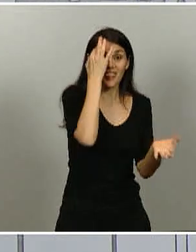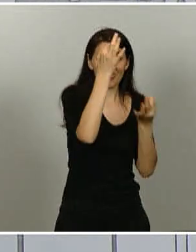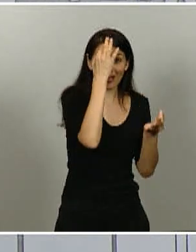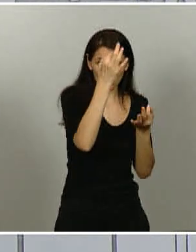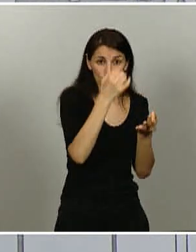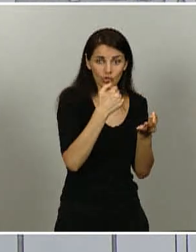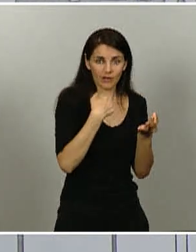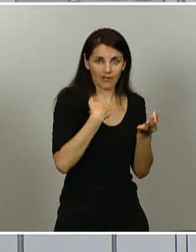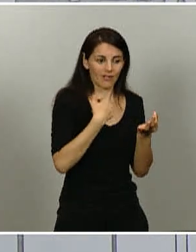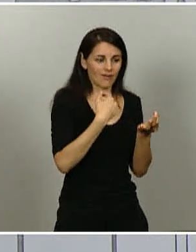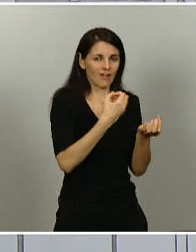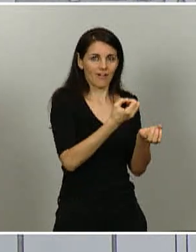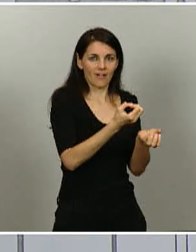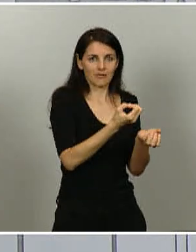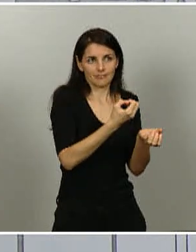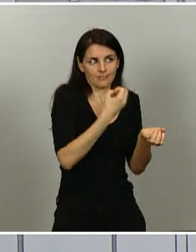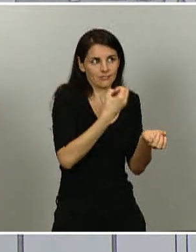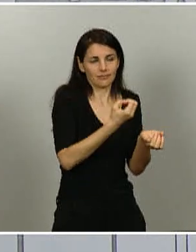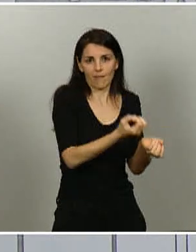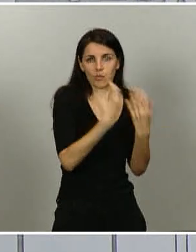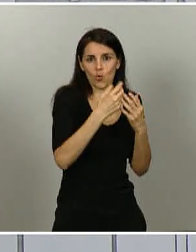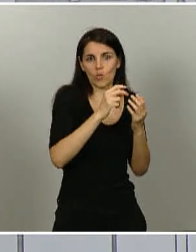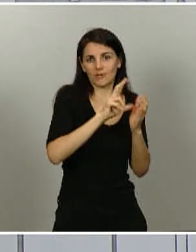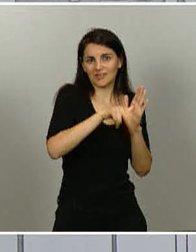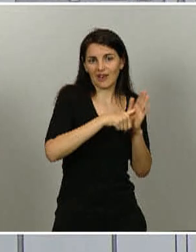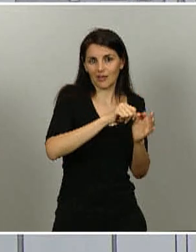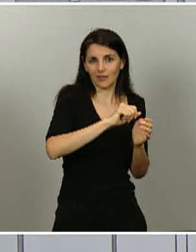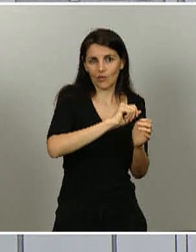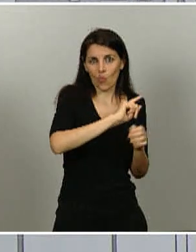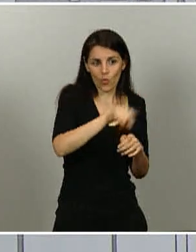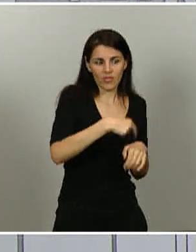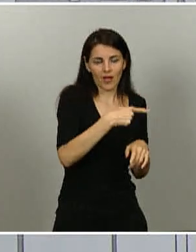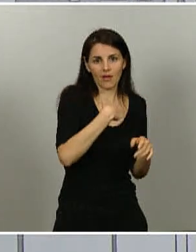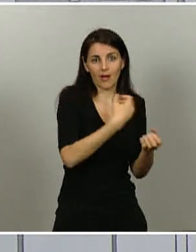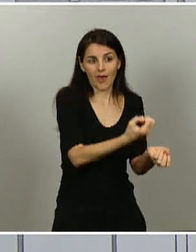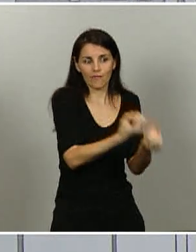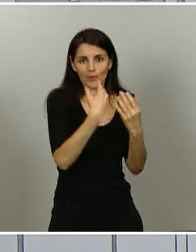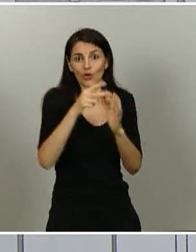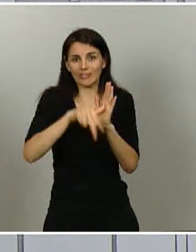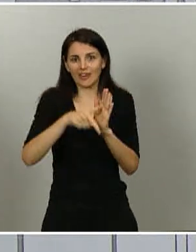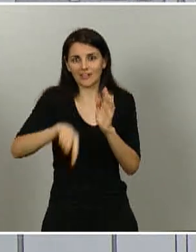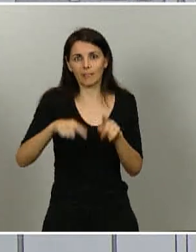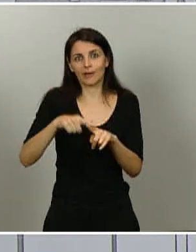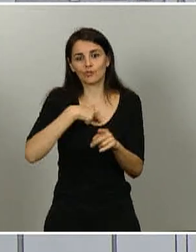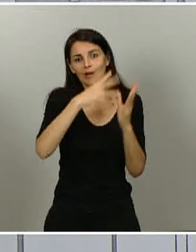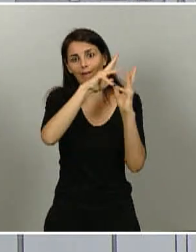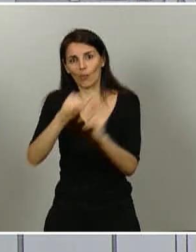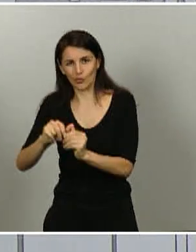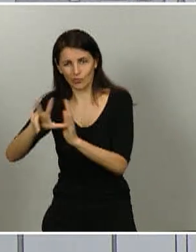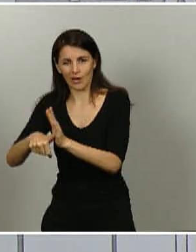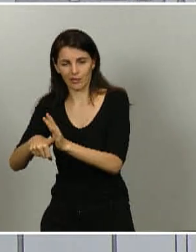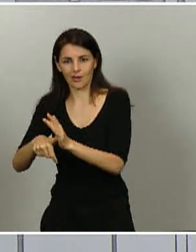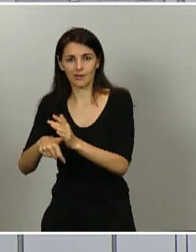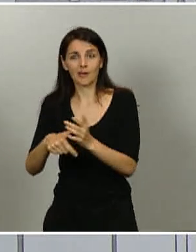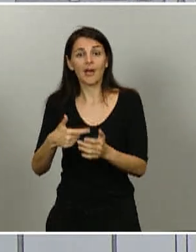tarda 24 horas. Es un retraso comprensible, pero si se dan cuenta la evolución de los fallecidos con fecha de función en